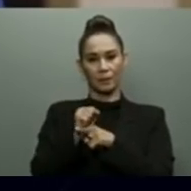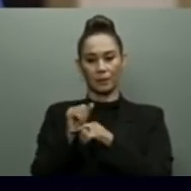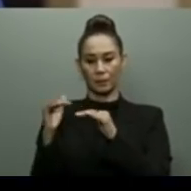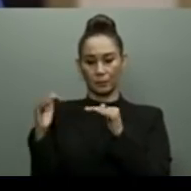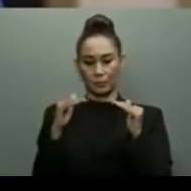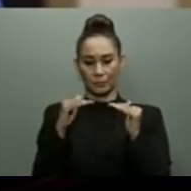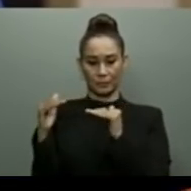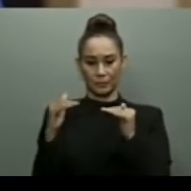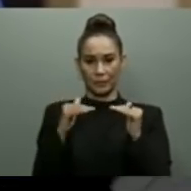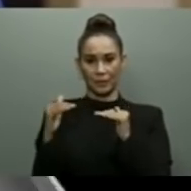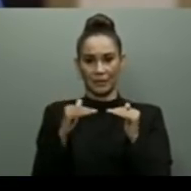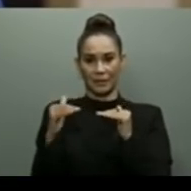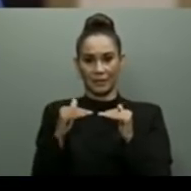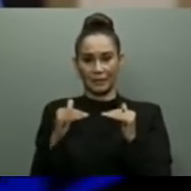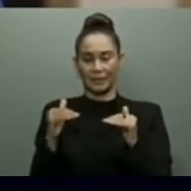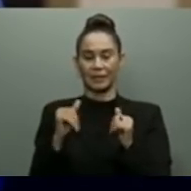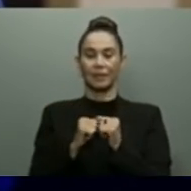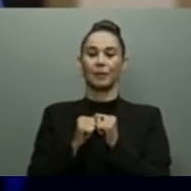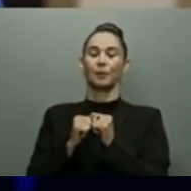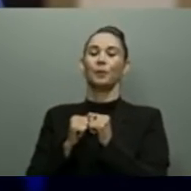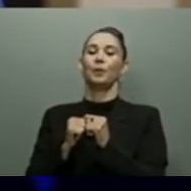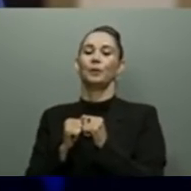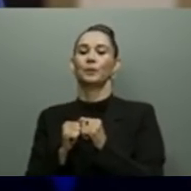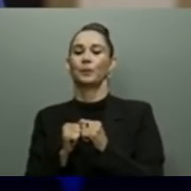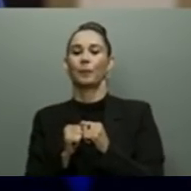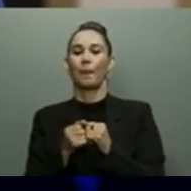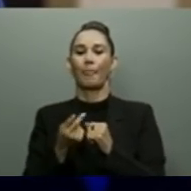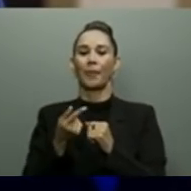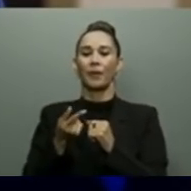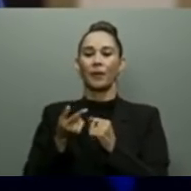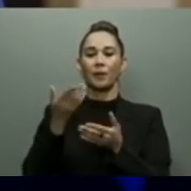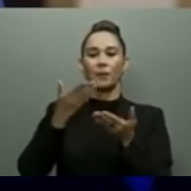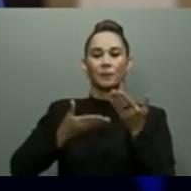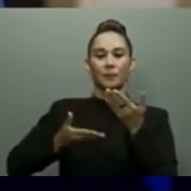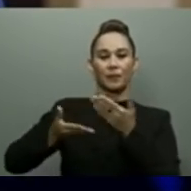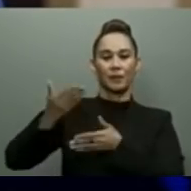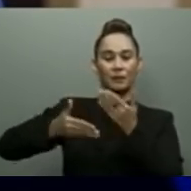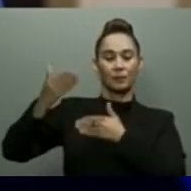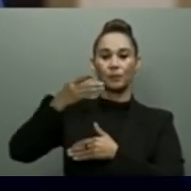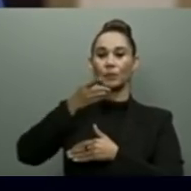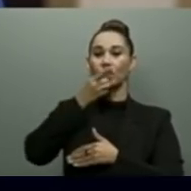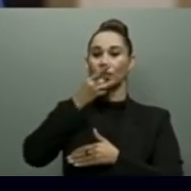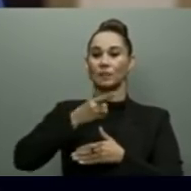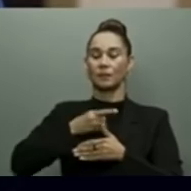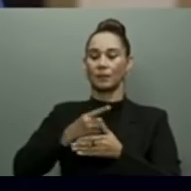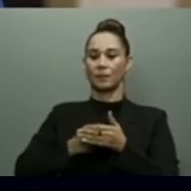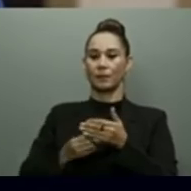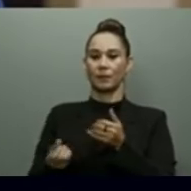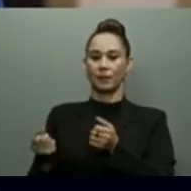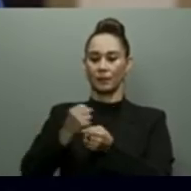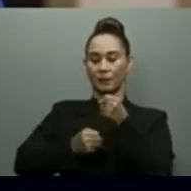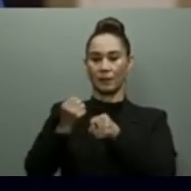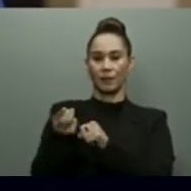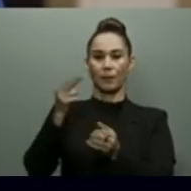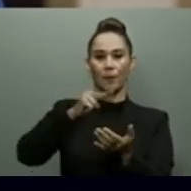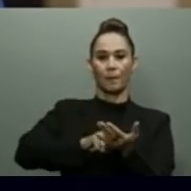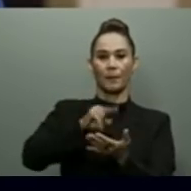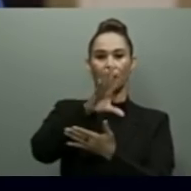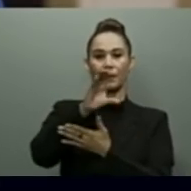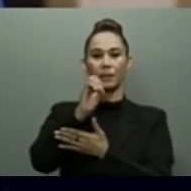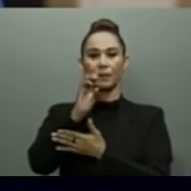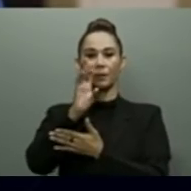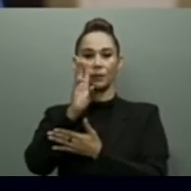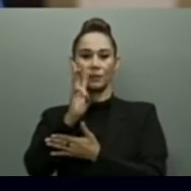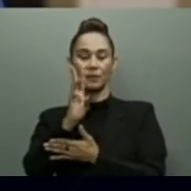terremoto cuyos antecedentes se remontan a diciembre del 1562, con epicentro en Santiago de los